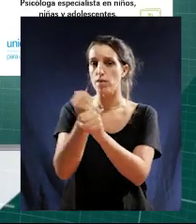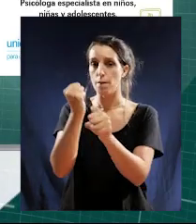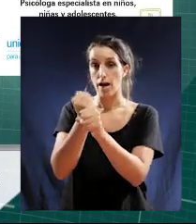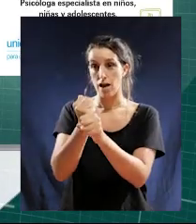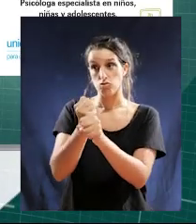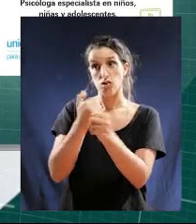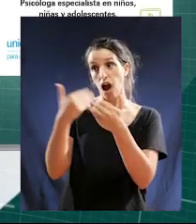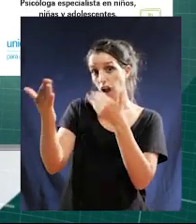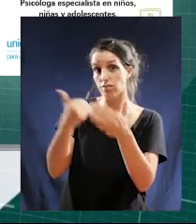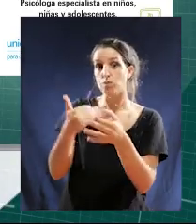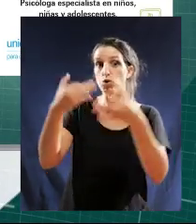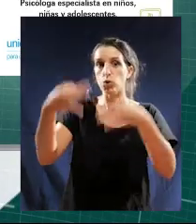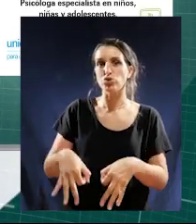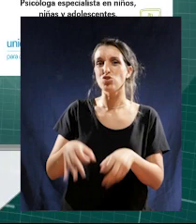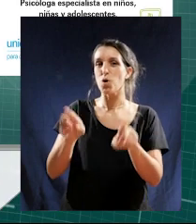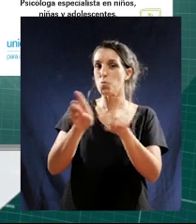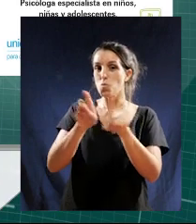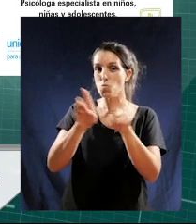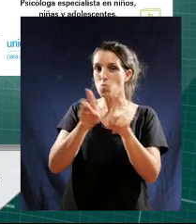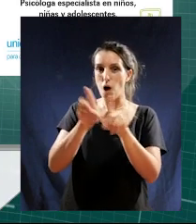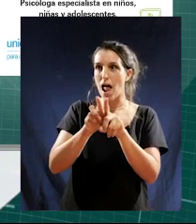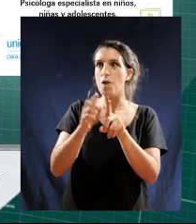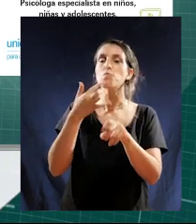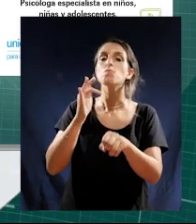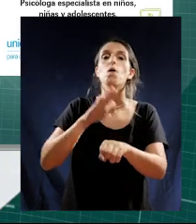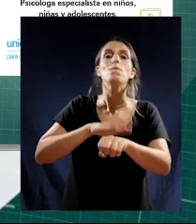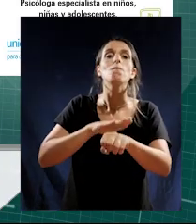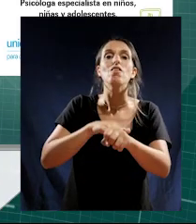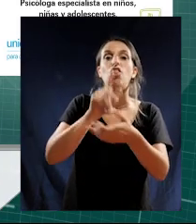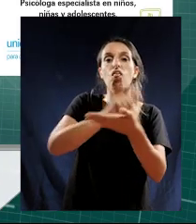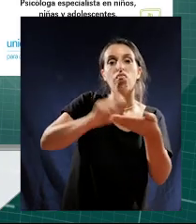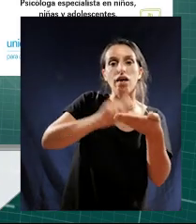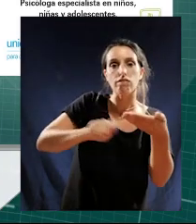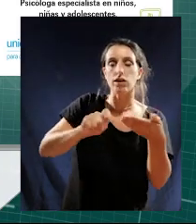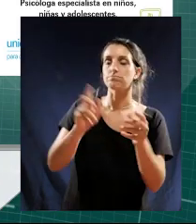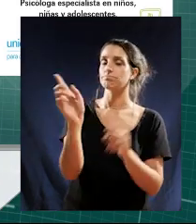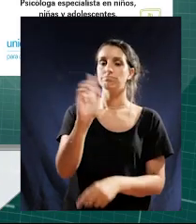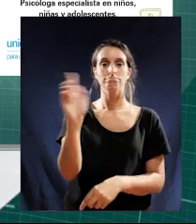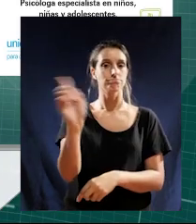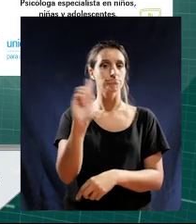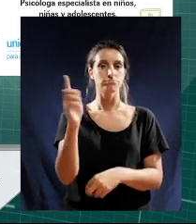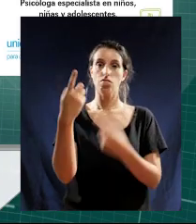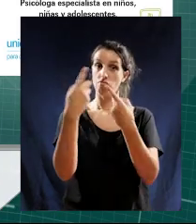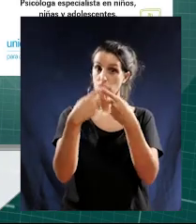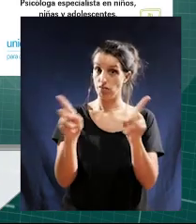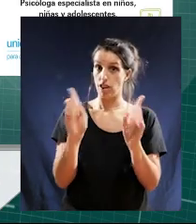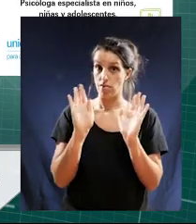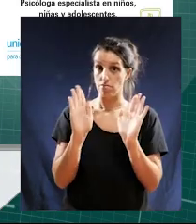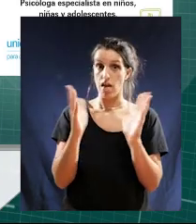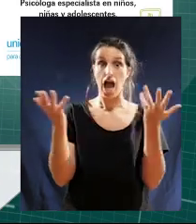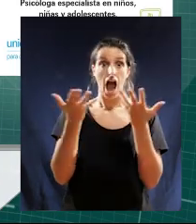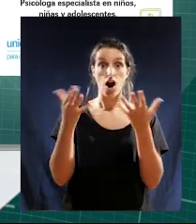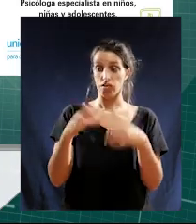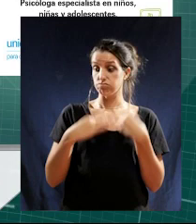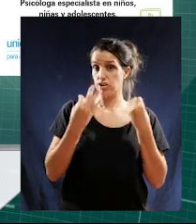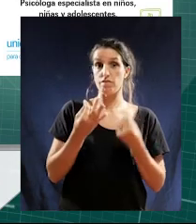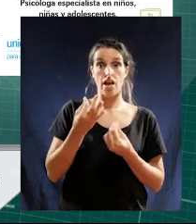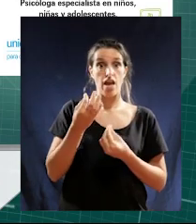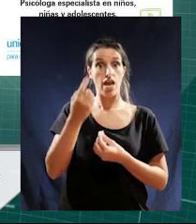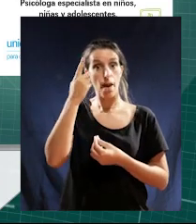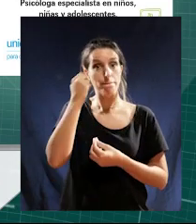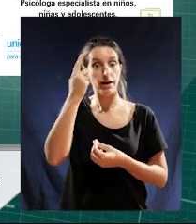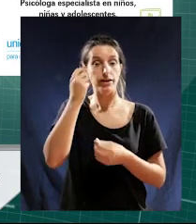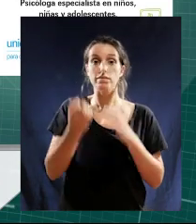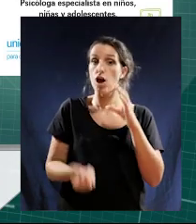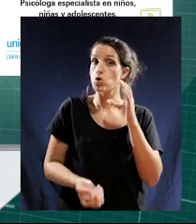comentábamos que no esto no es lo mismo que la clásica hora de los deberes digamos estamos realmente